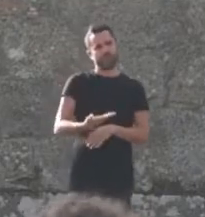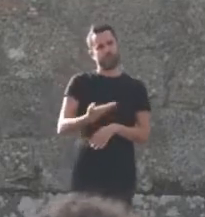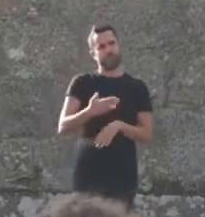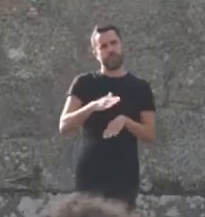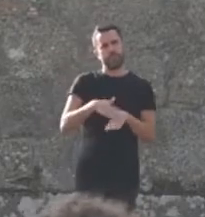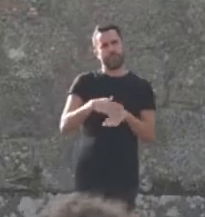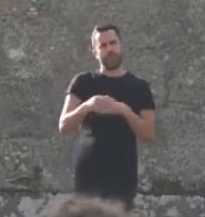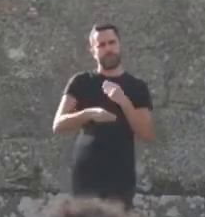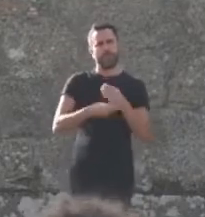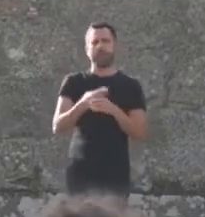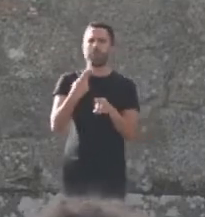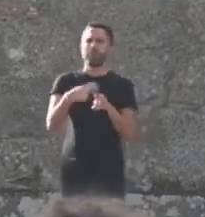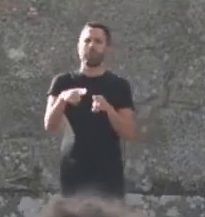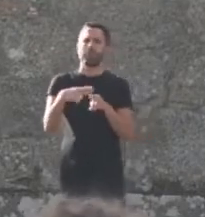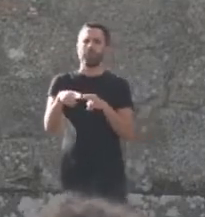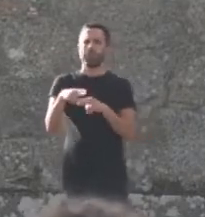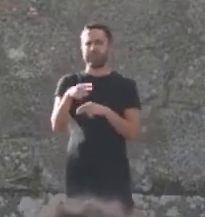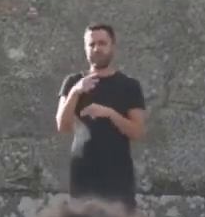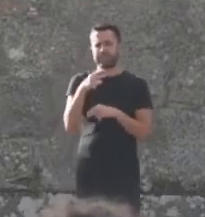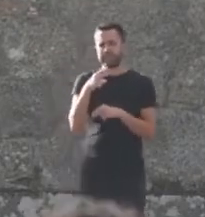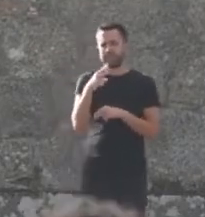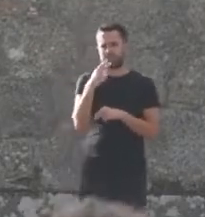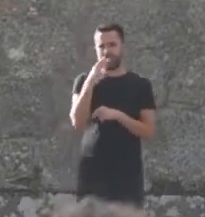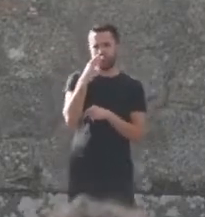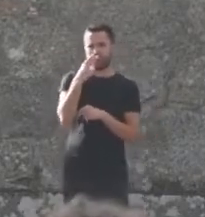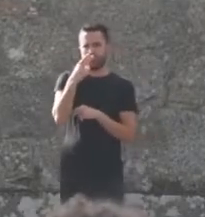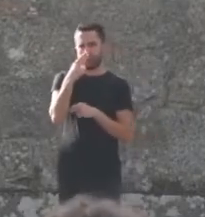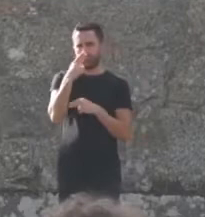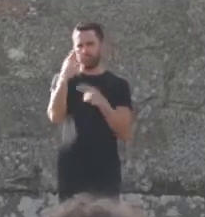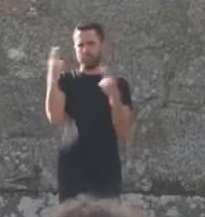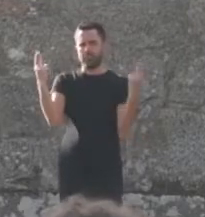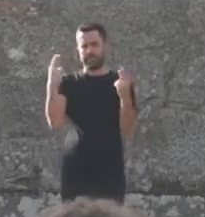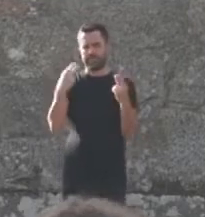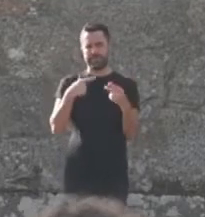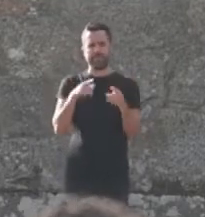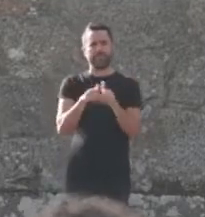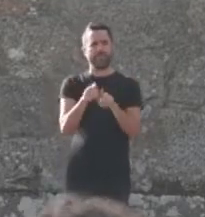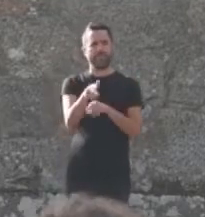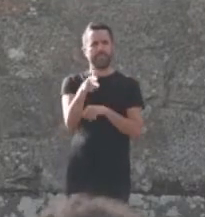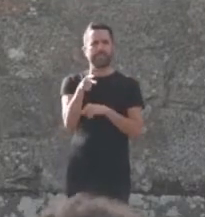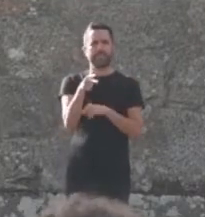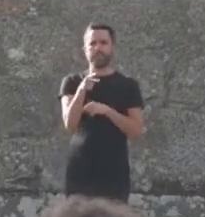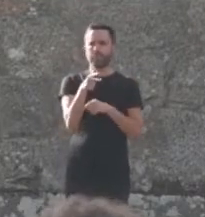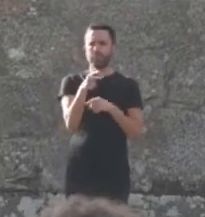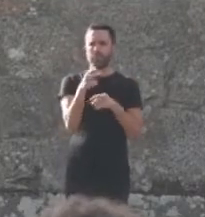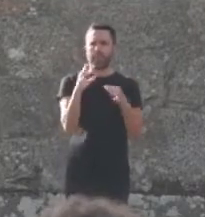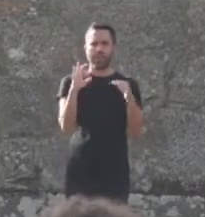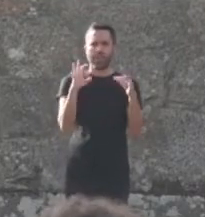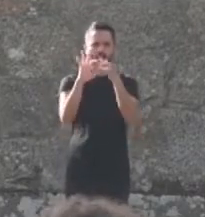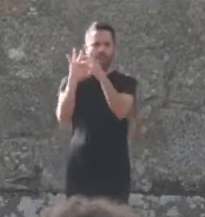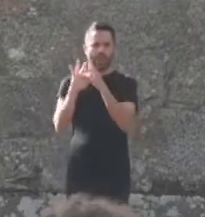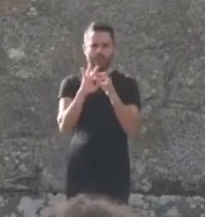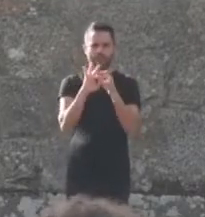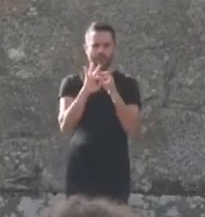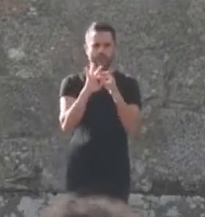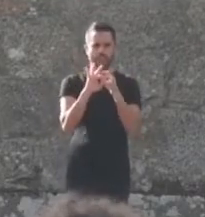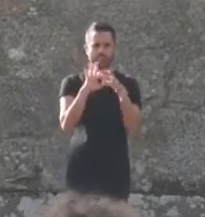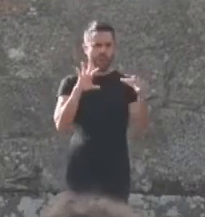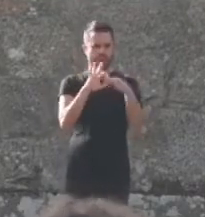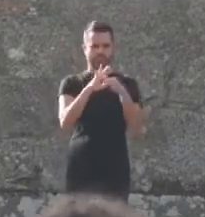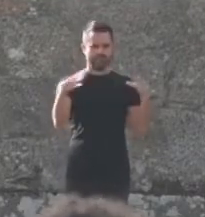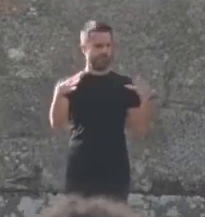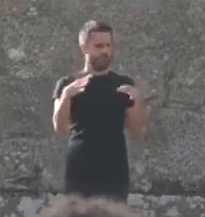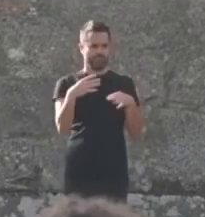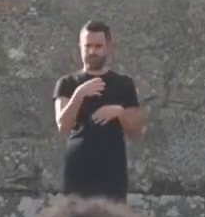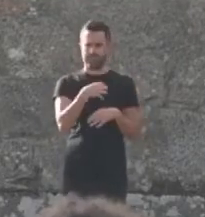memoria, que todos estes dereitos son inseparables. Non se poden exercer por separado. E non pode